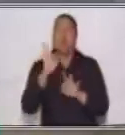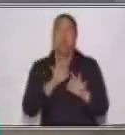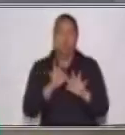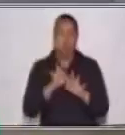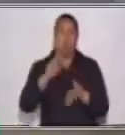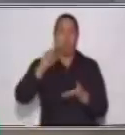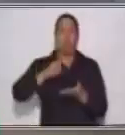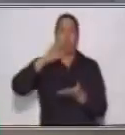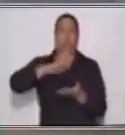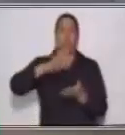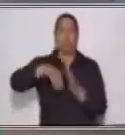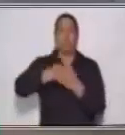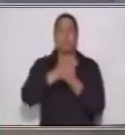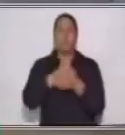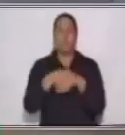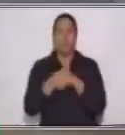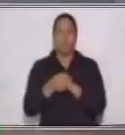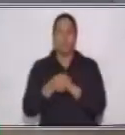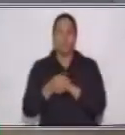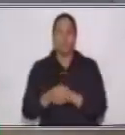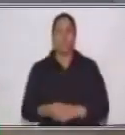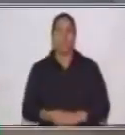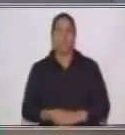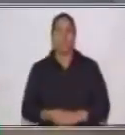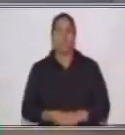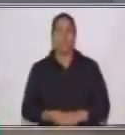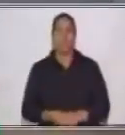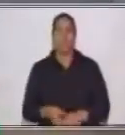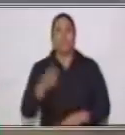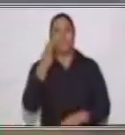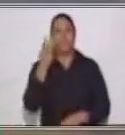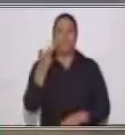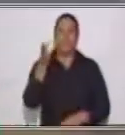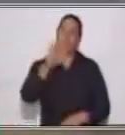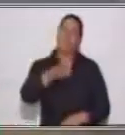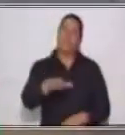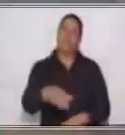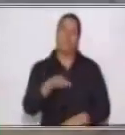antibacterial. Nos vemos en la próxima clase. Hasta pronto.